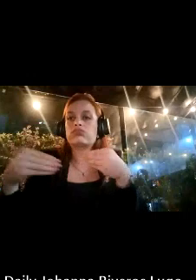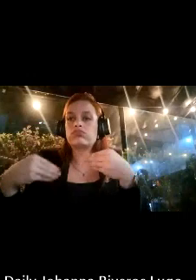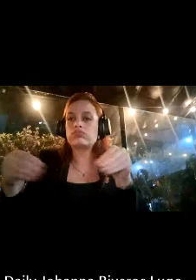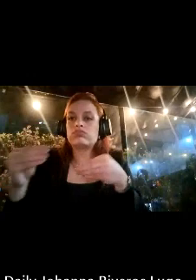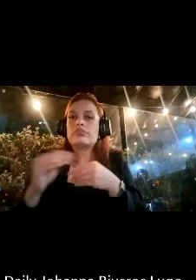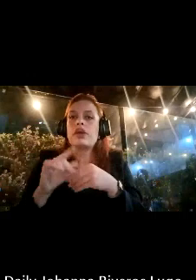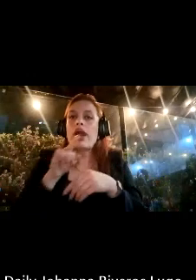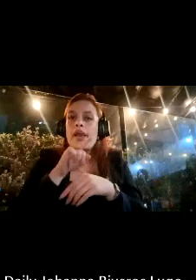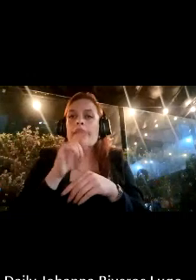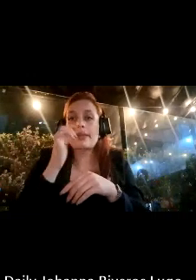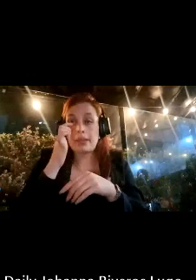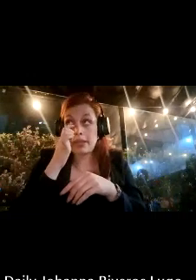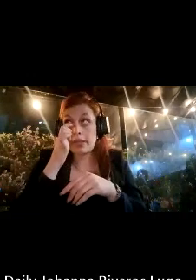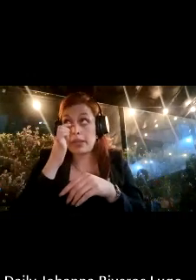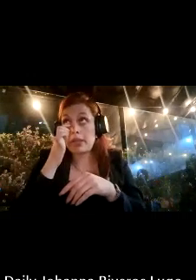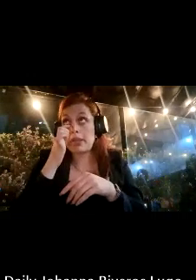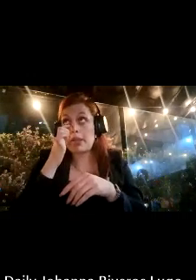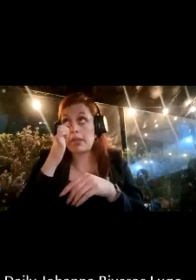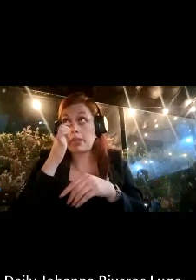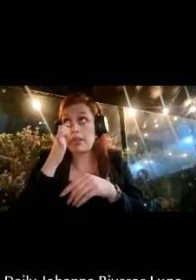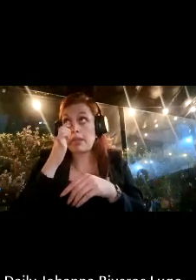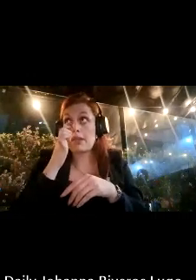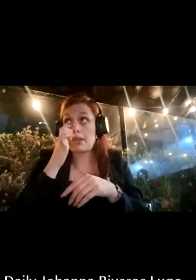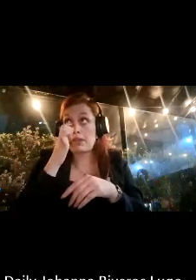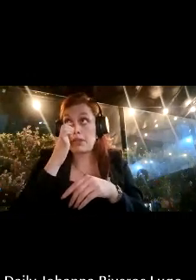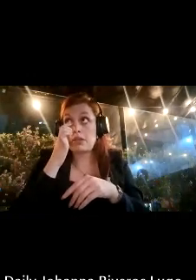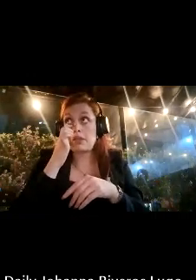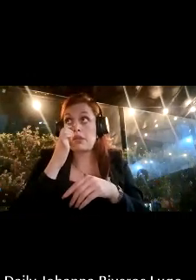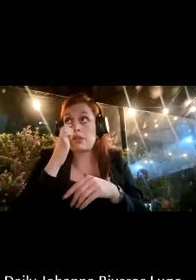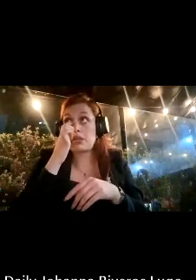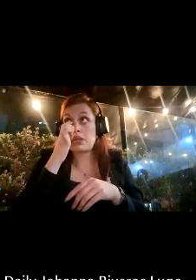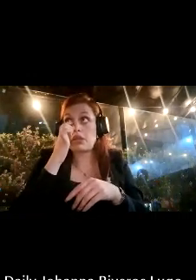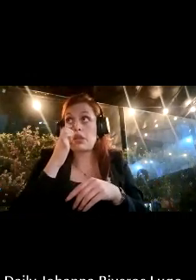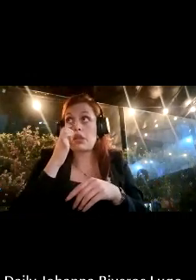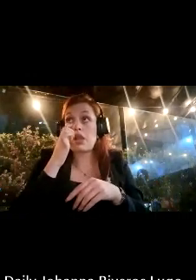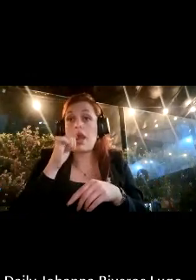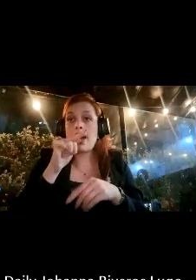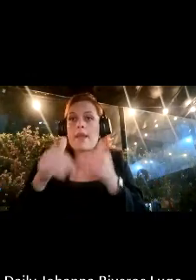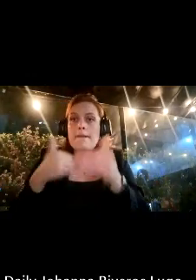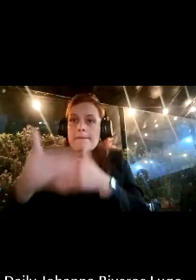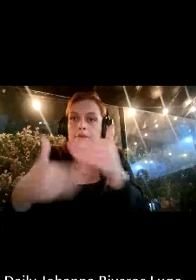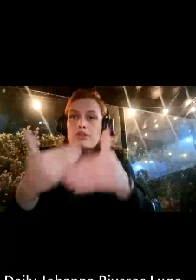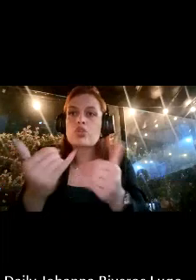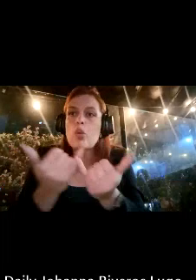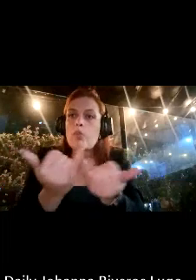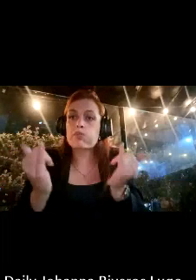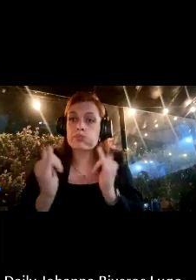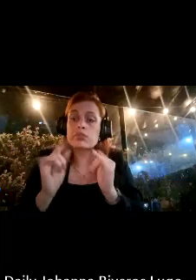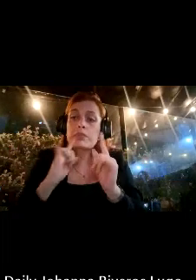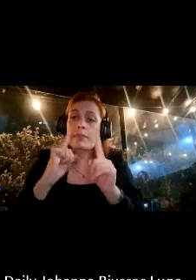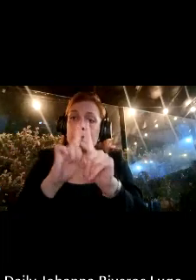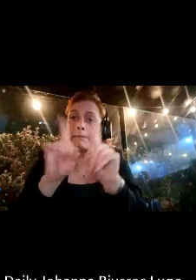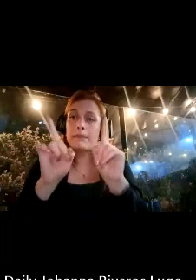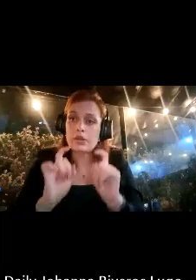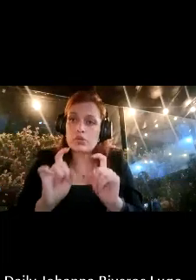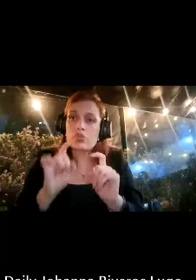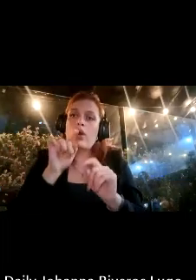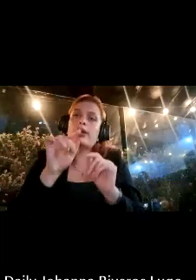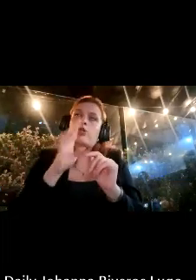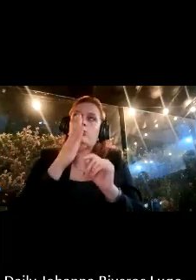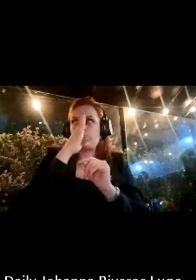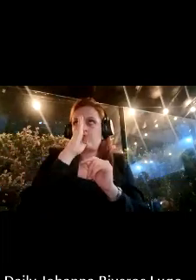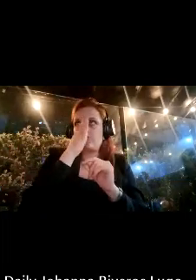la optoelectrónica. Acá también les tengo una pregunta de dato curioso. ¿Alguien